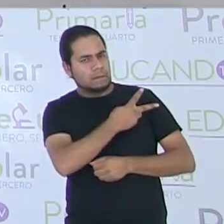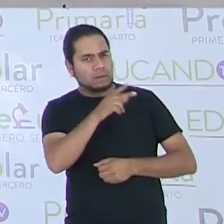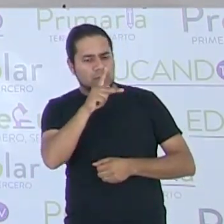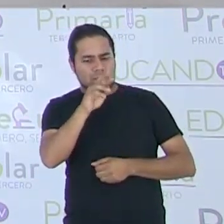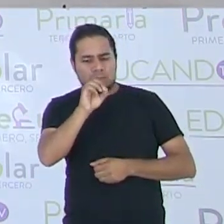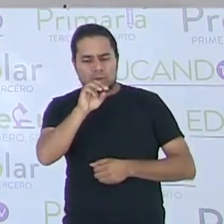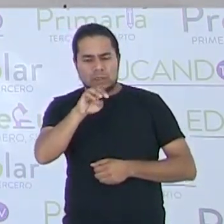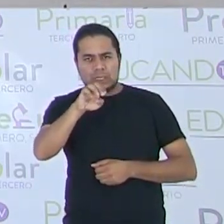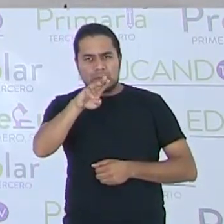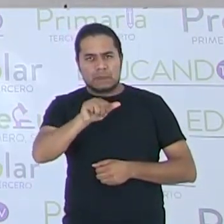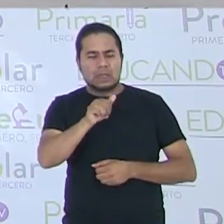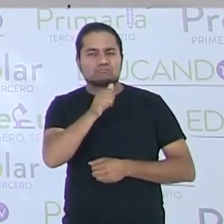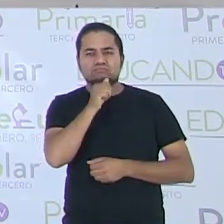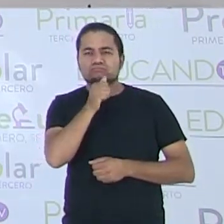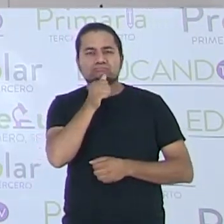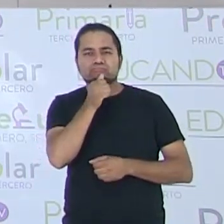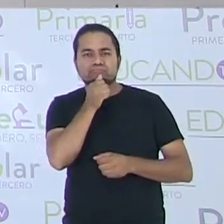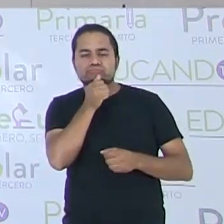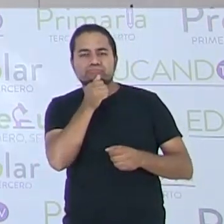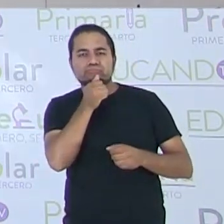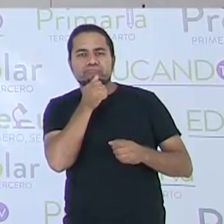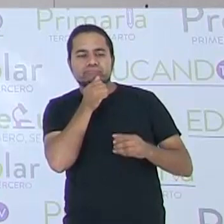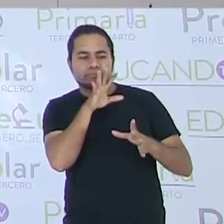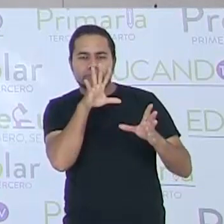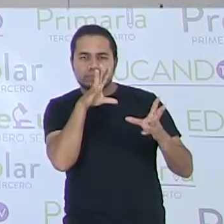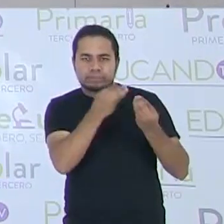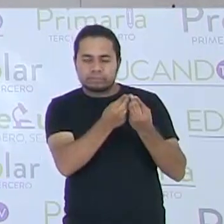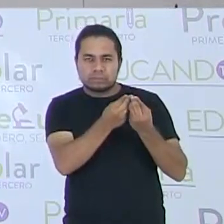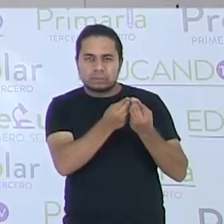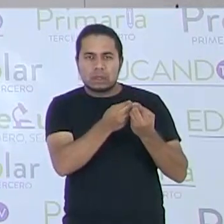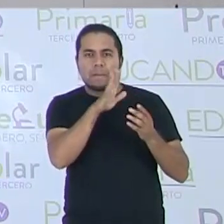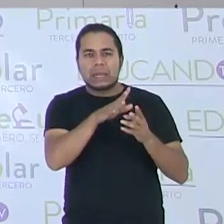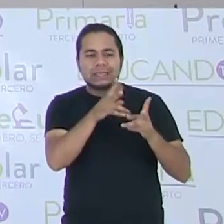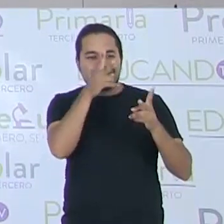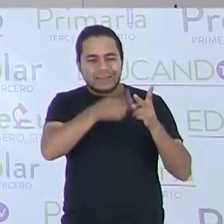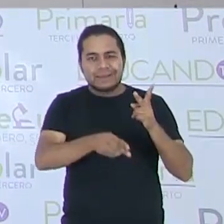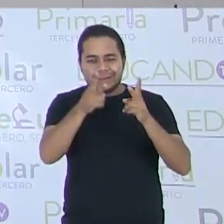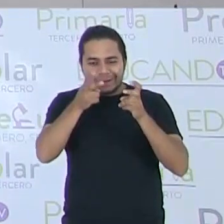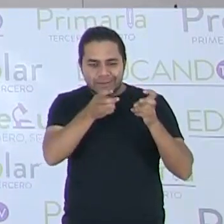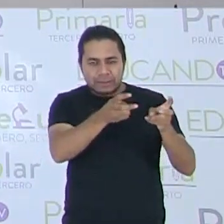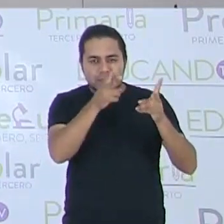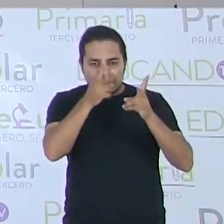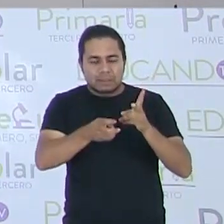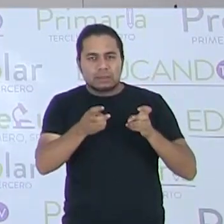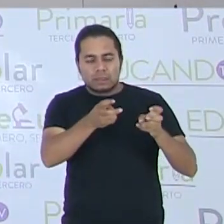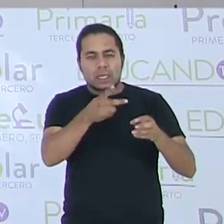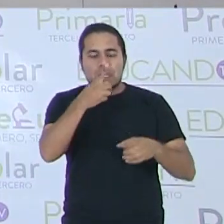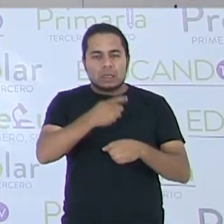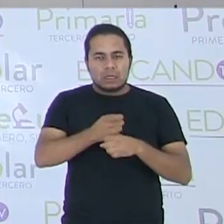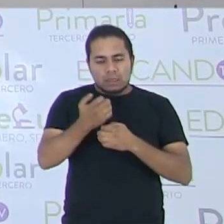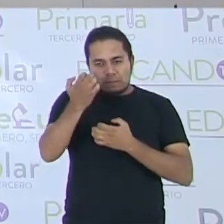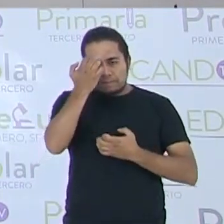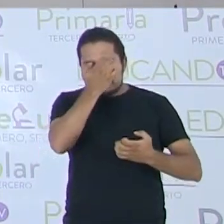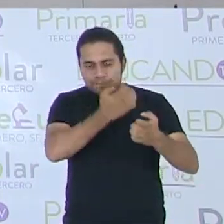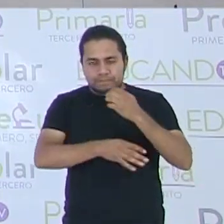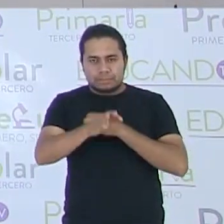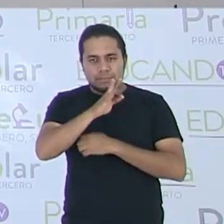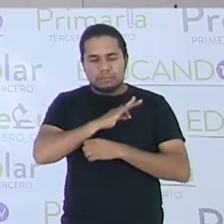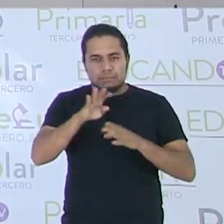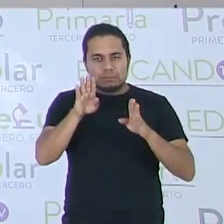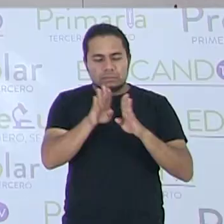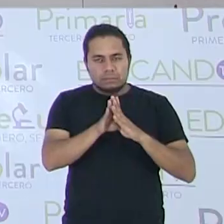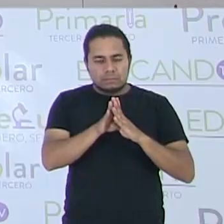no están completos, son fragmentos, y que podamos analizar primero que nada su estructura.